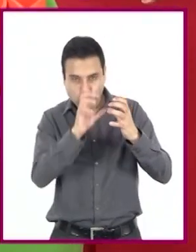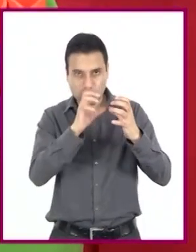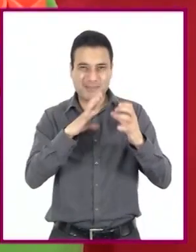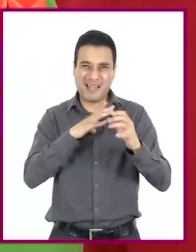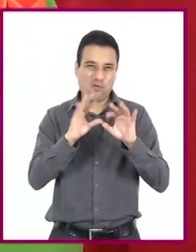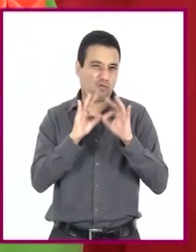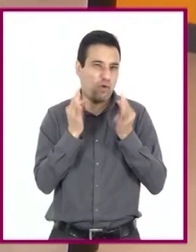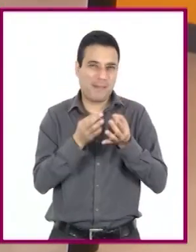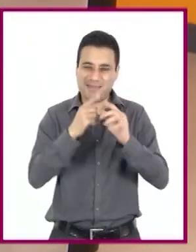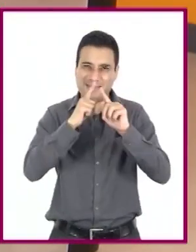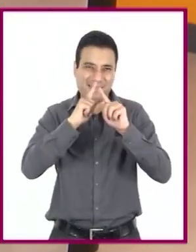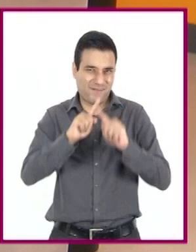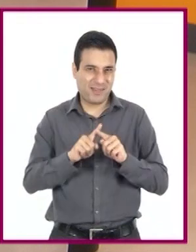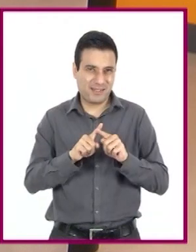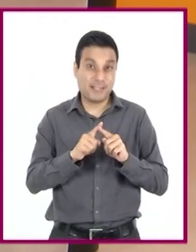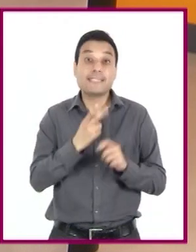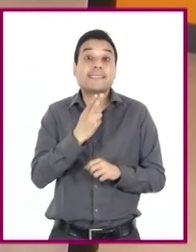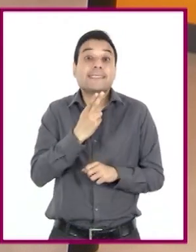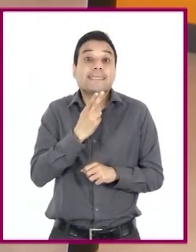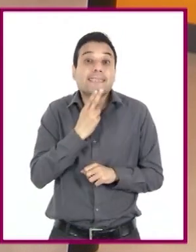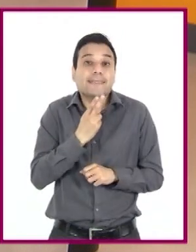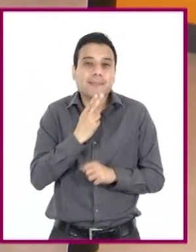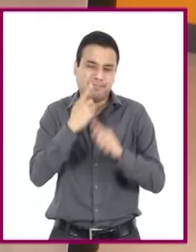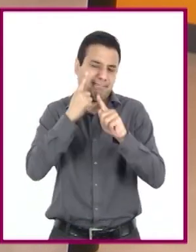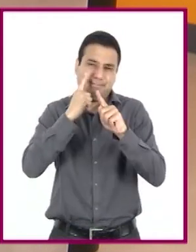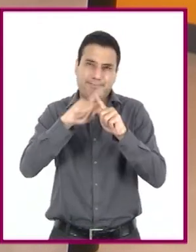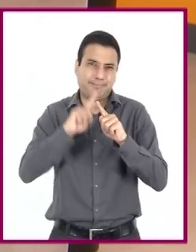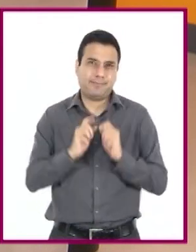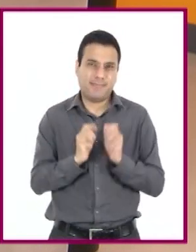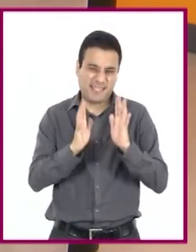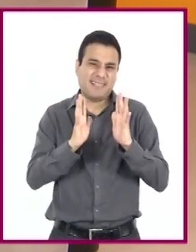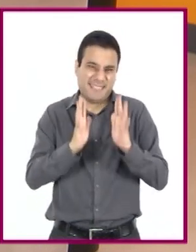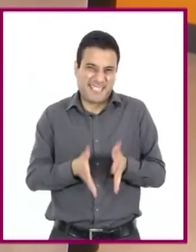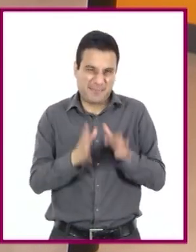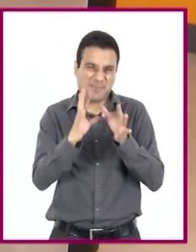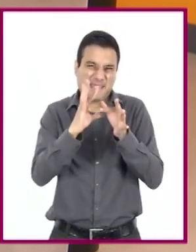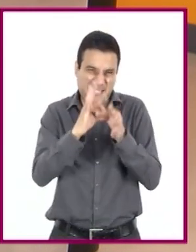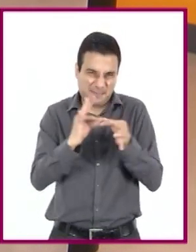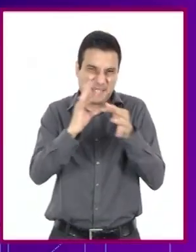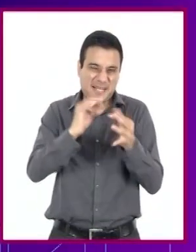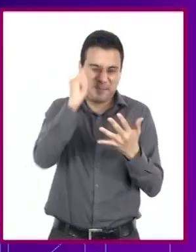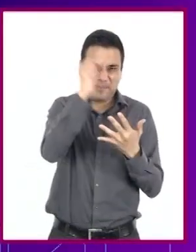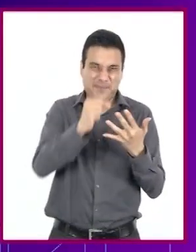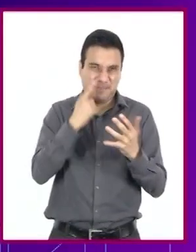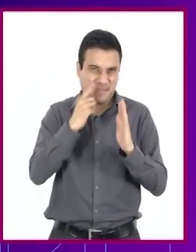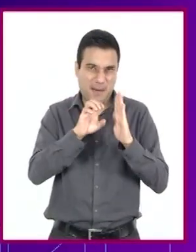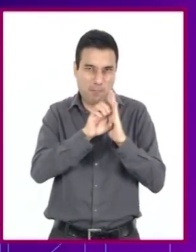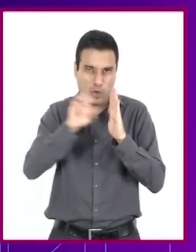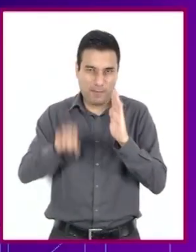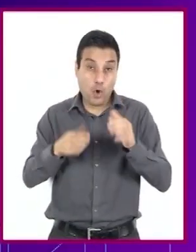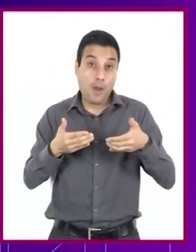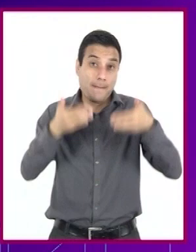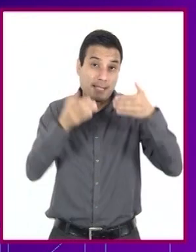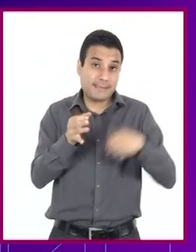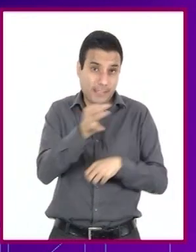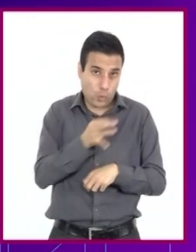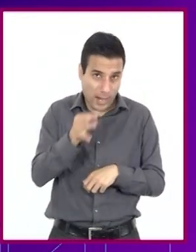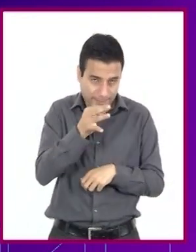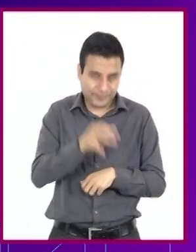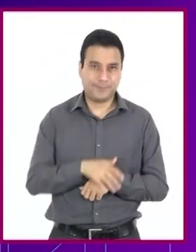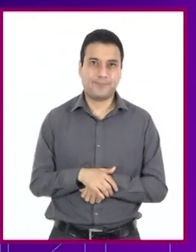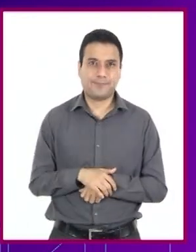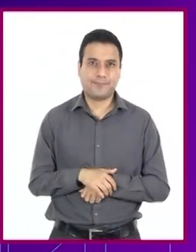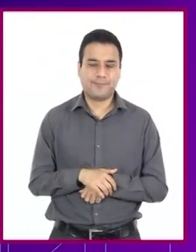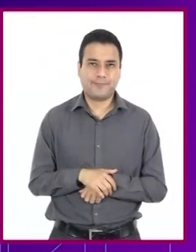específica. Tuvimos la oportunidad de conocer algunos organelos como la pared celular,